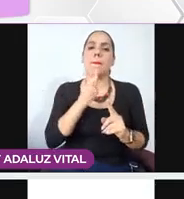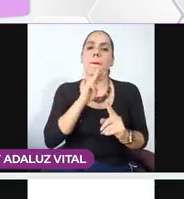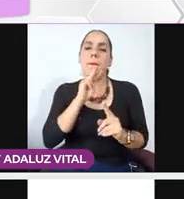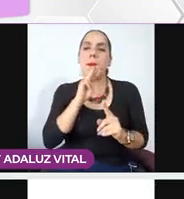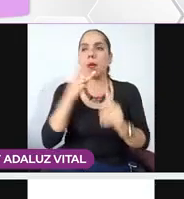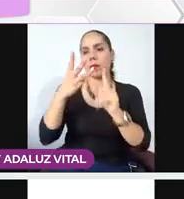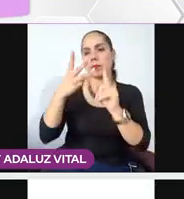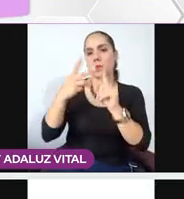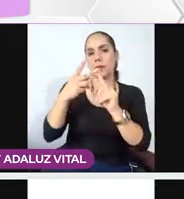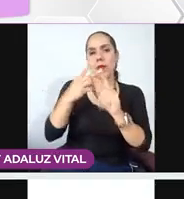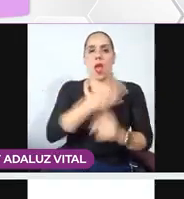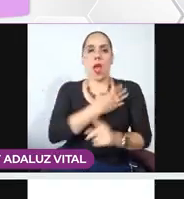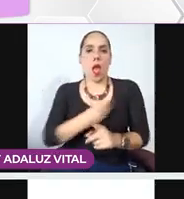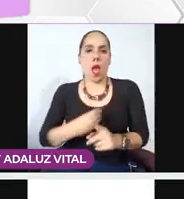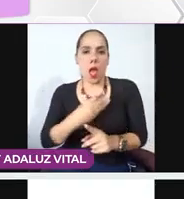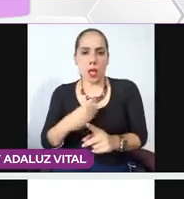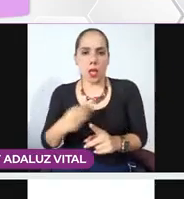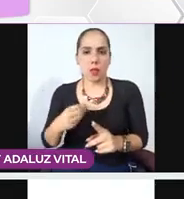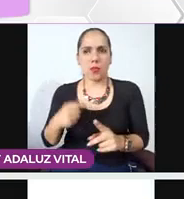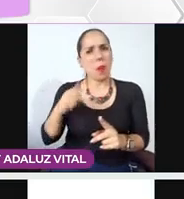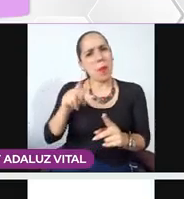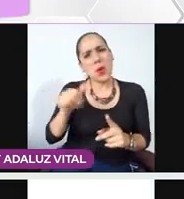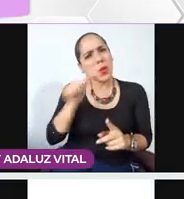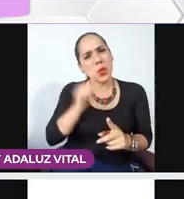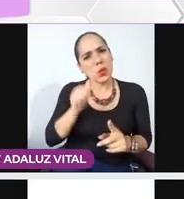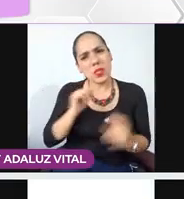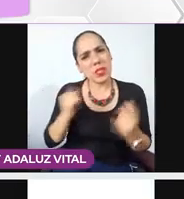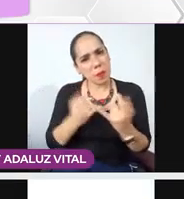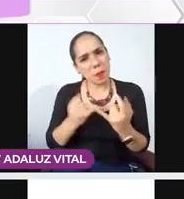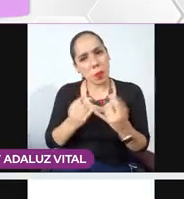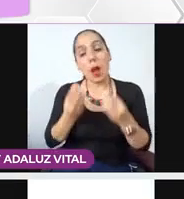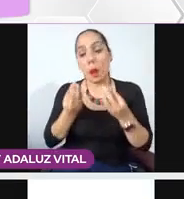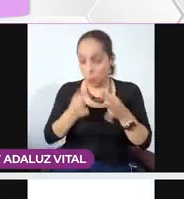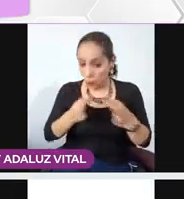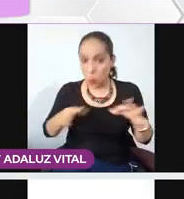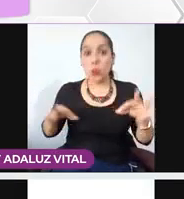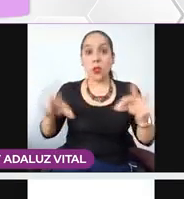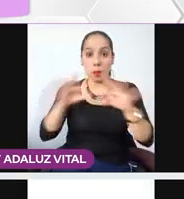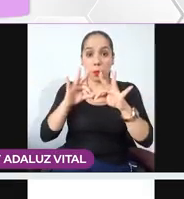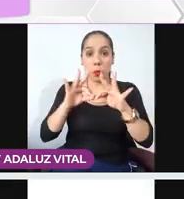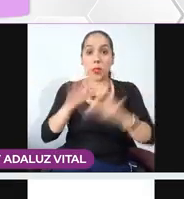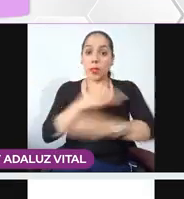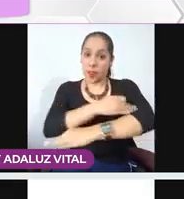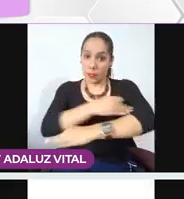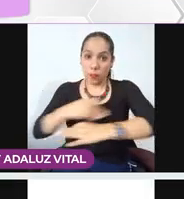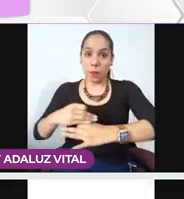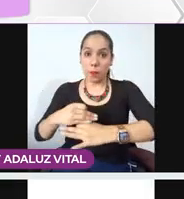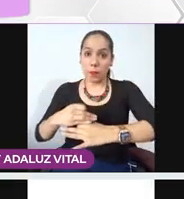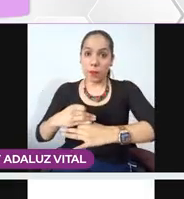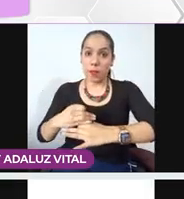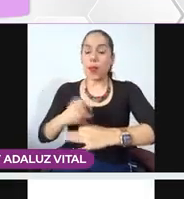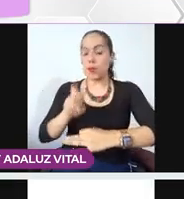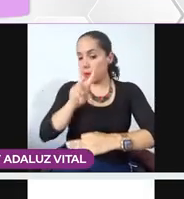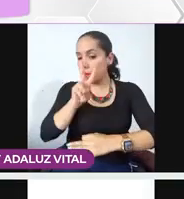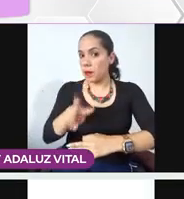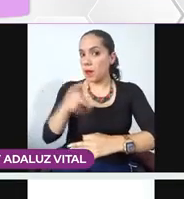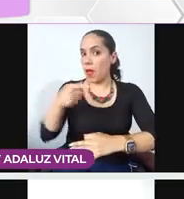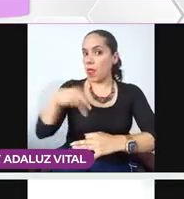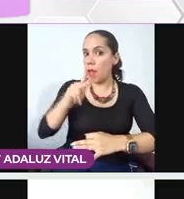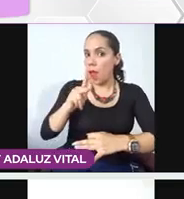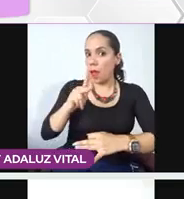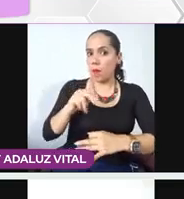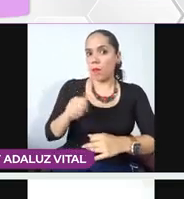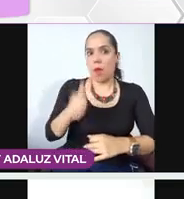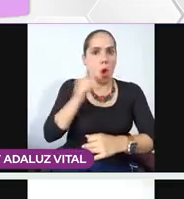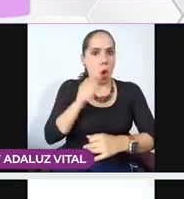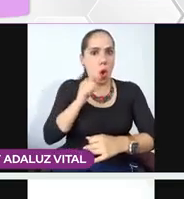claro, es importante porque las funciones de cada uno de los padres en la familia pues tienen una relevancia y cumplen como